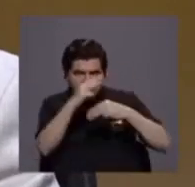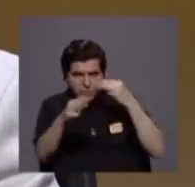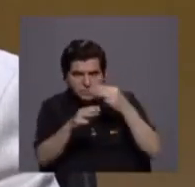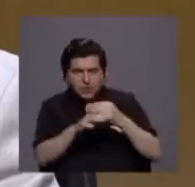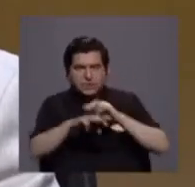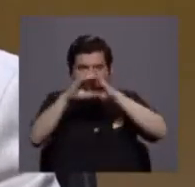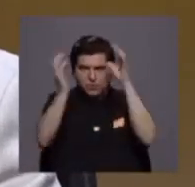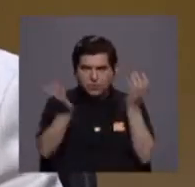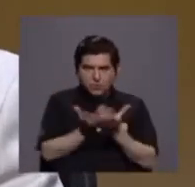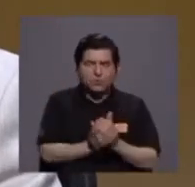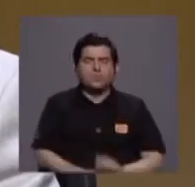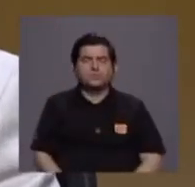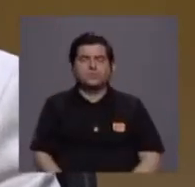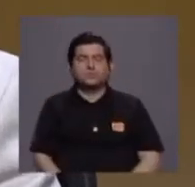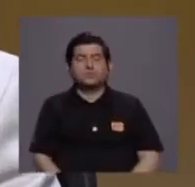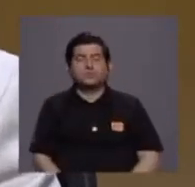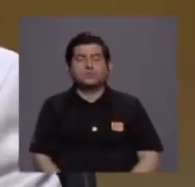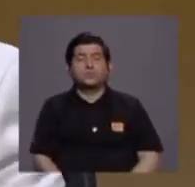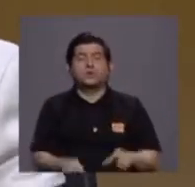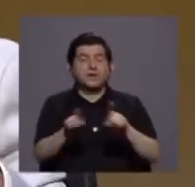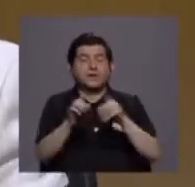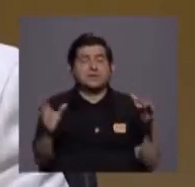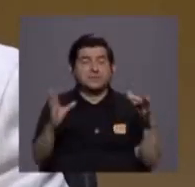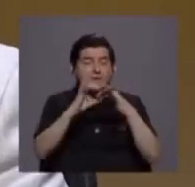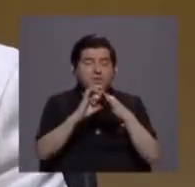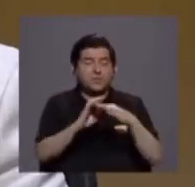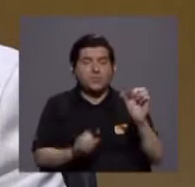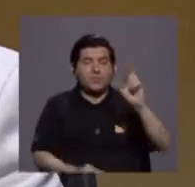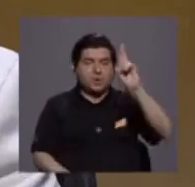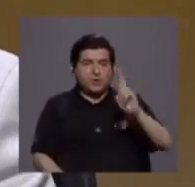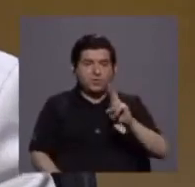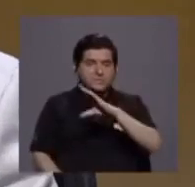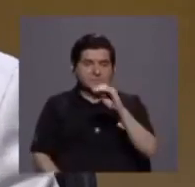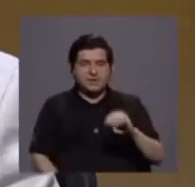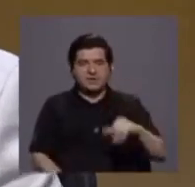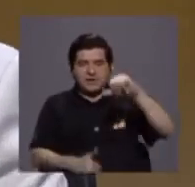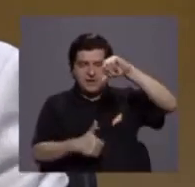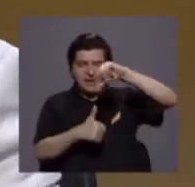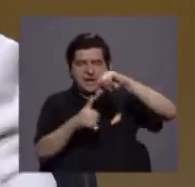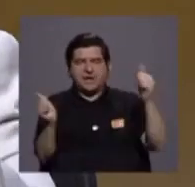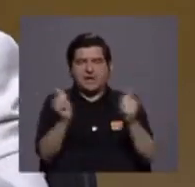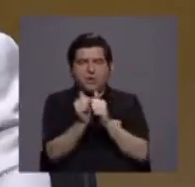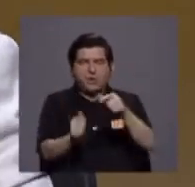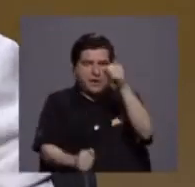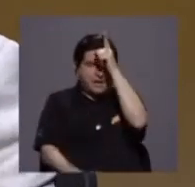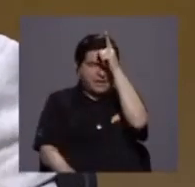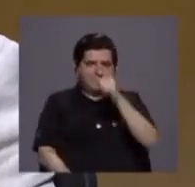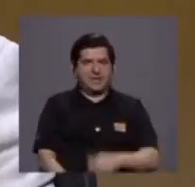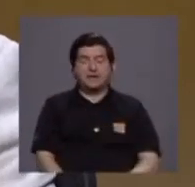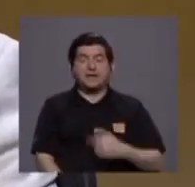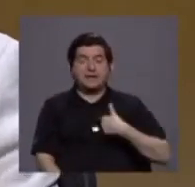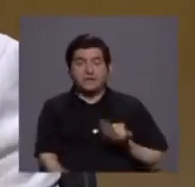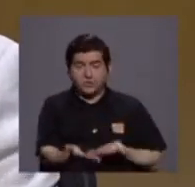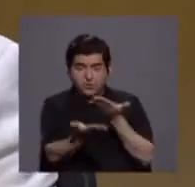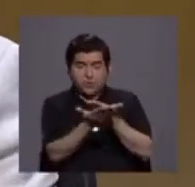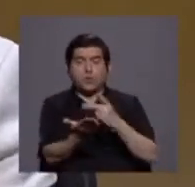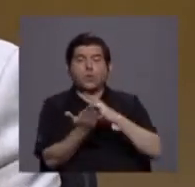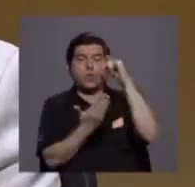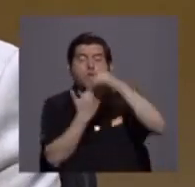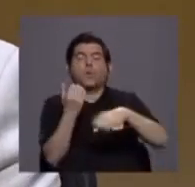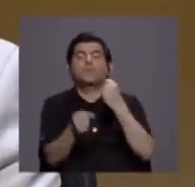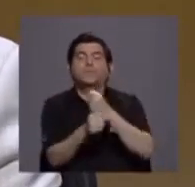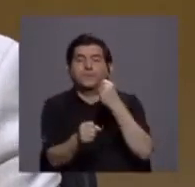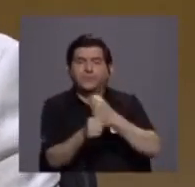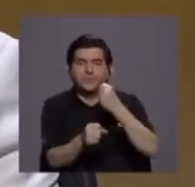democratizadora y que vincule Costa Rica y Centroamérica con Alemania. Y en esta línea fue que yo propuse mi proyecto de